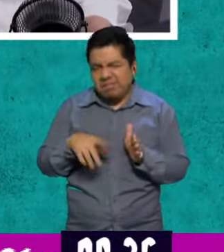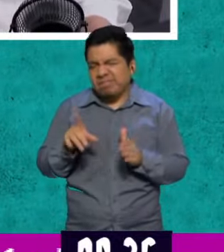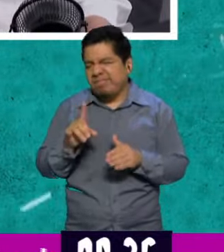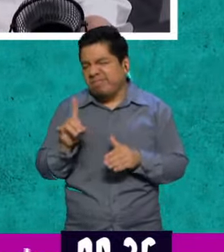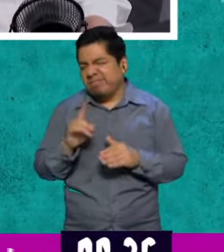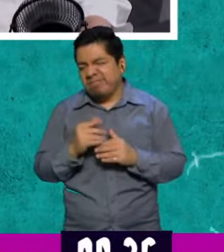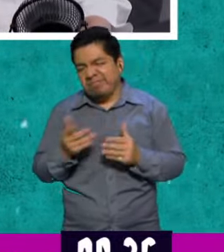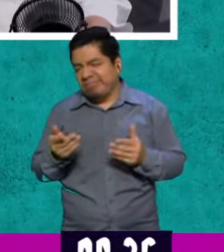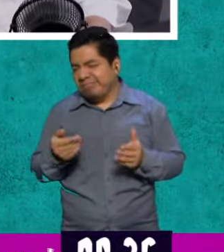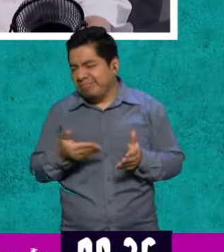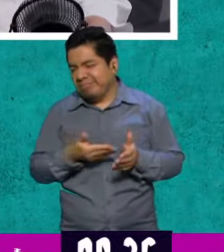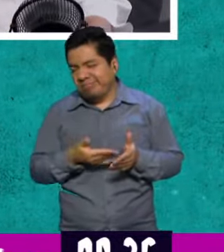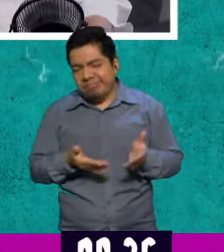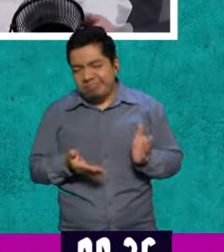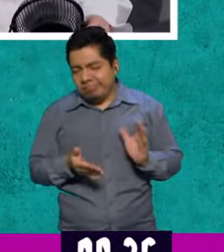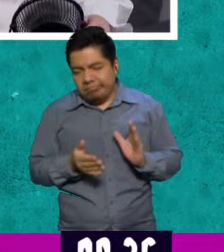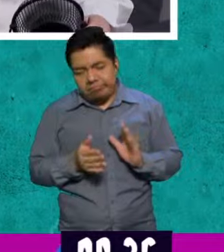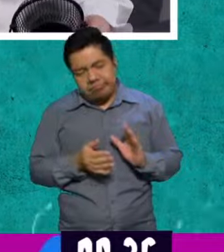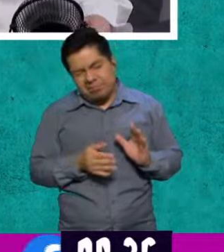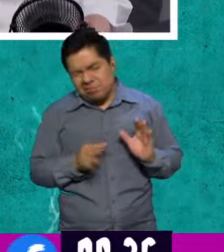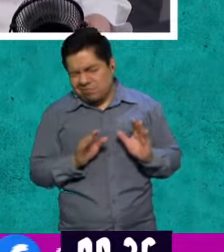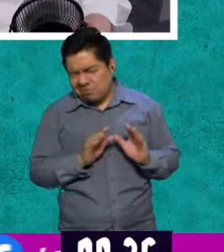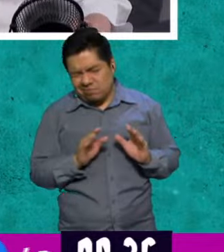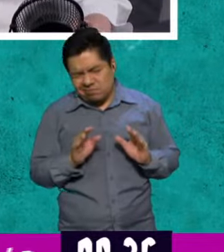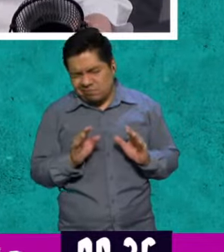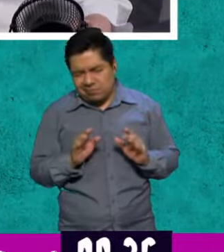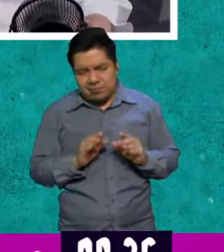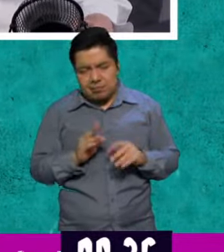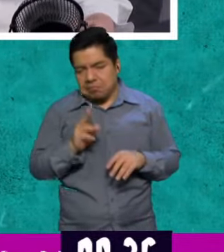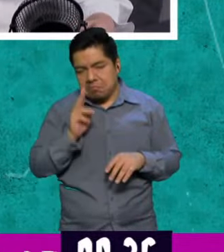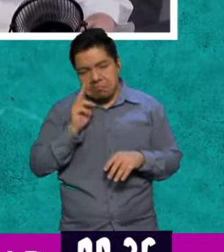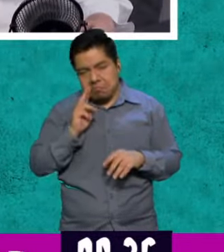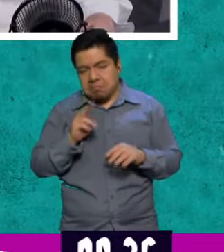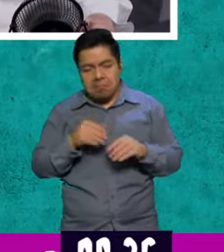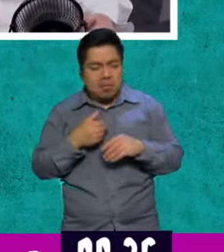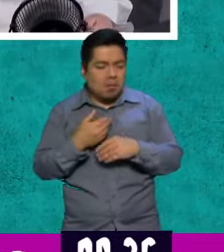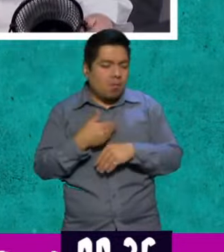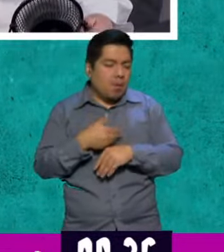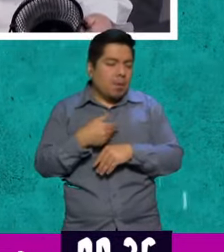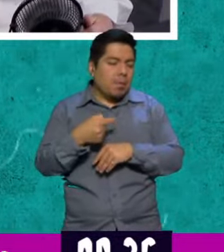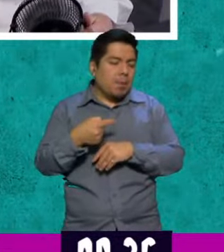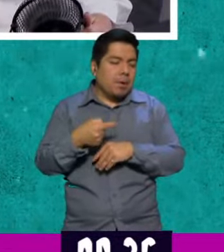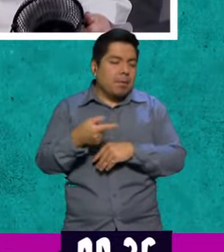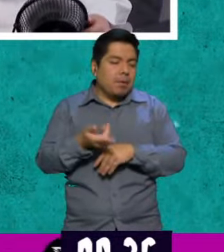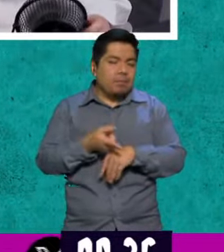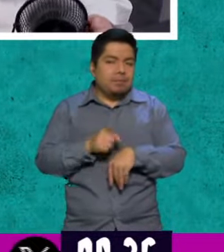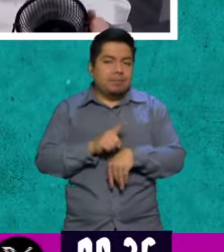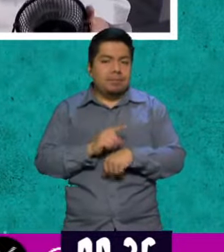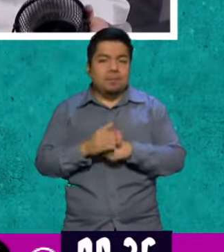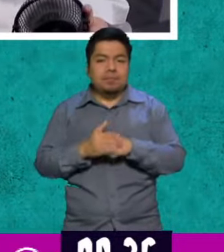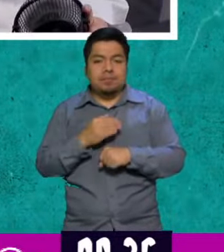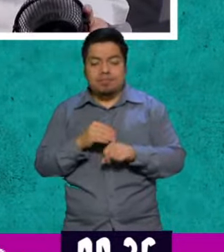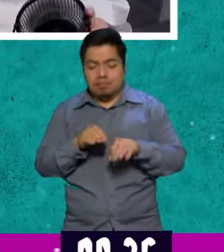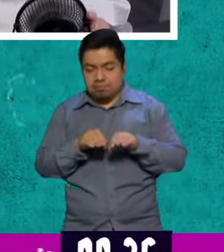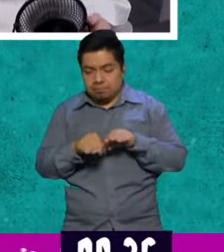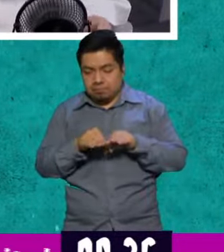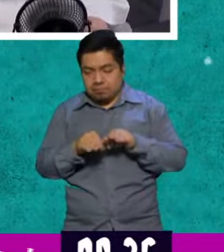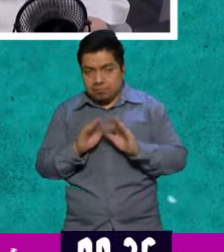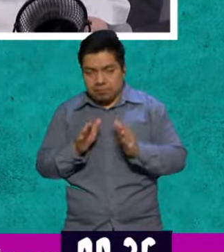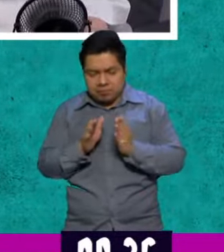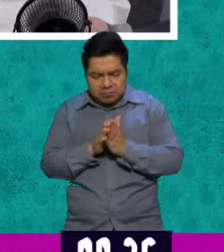contaron? Yo voy a, igual vamos a ver cómo se pone la semana, porque yo trabajé el libro en